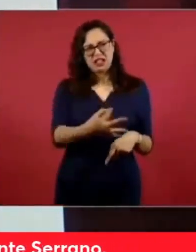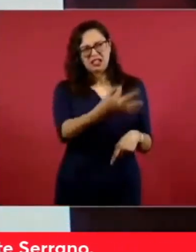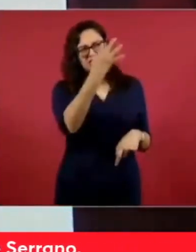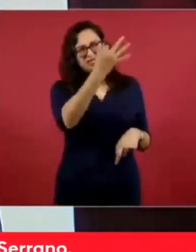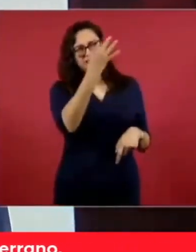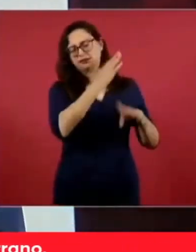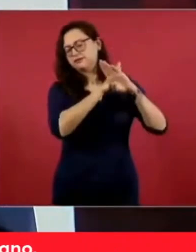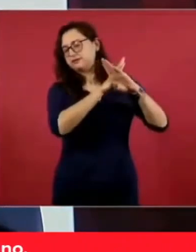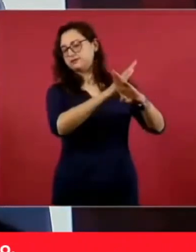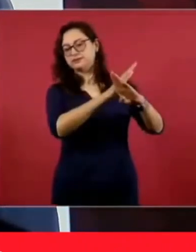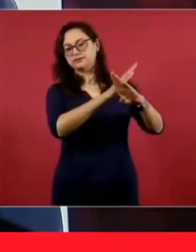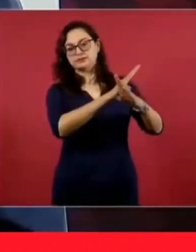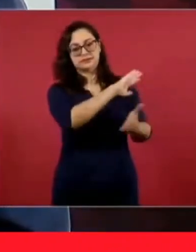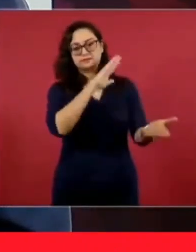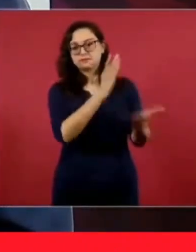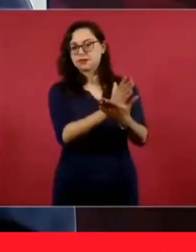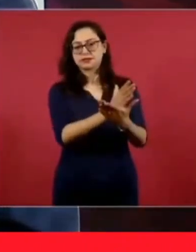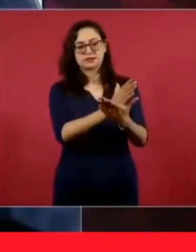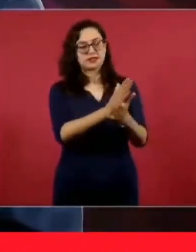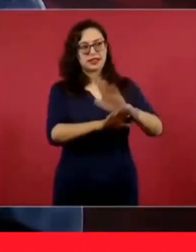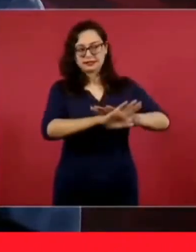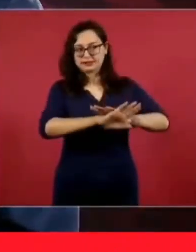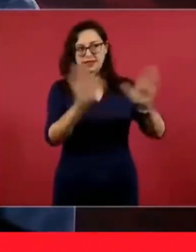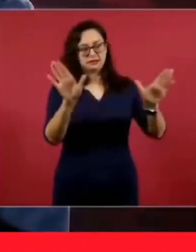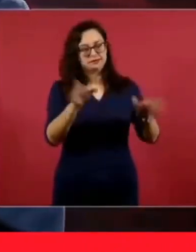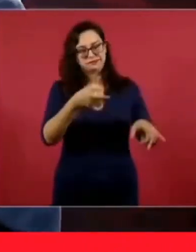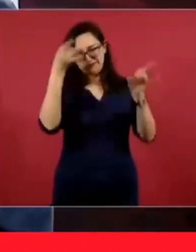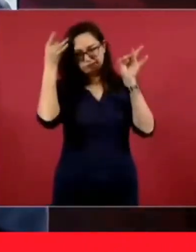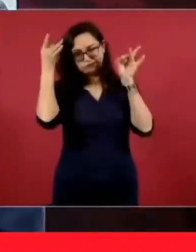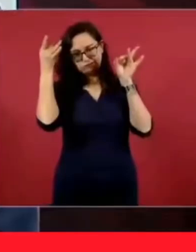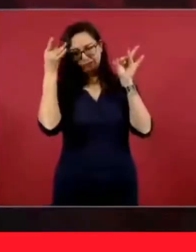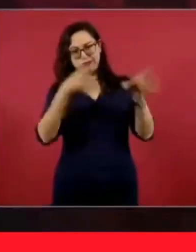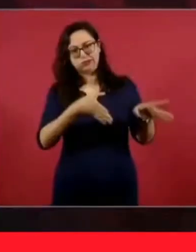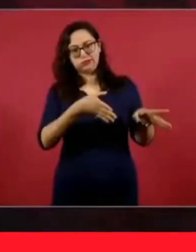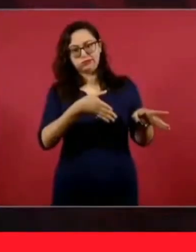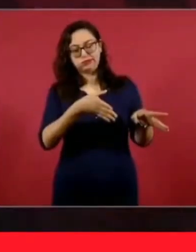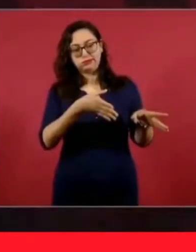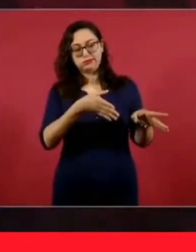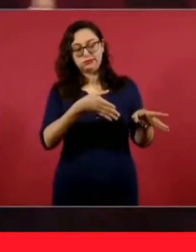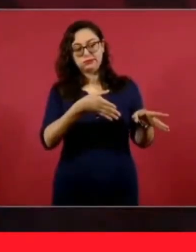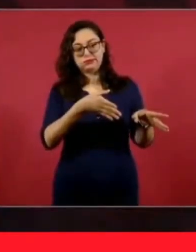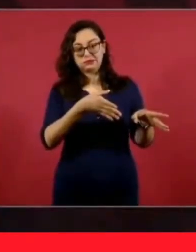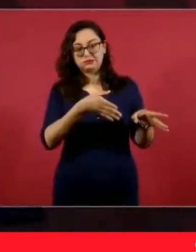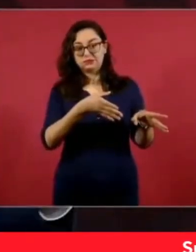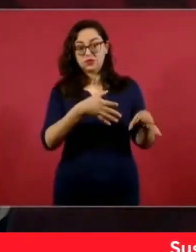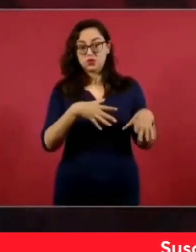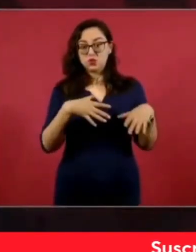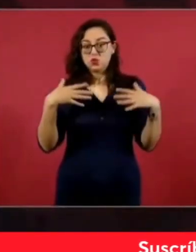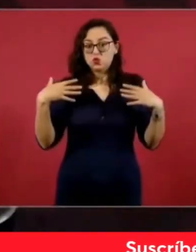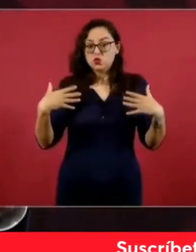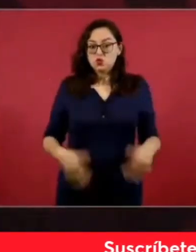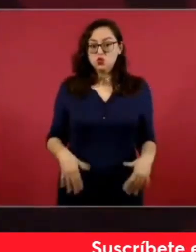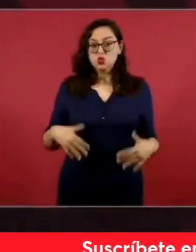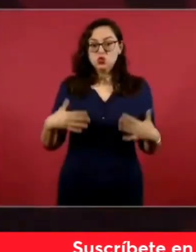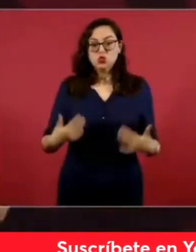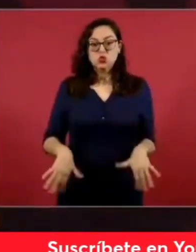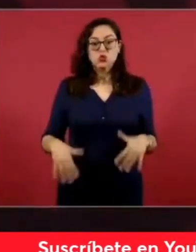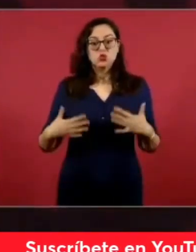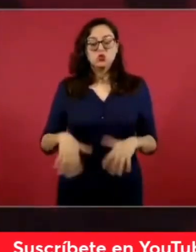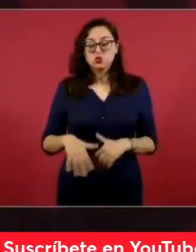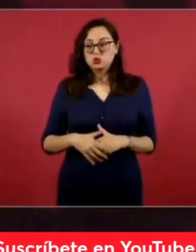se hace famosa la máxima de Goebbels de que una mentira que se repite muchas